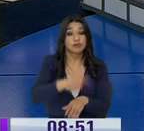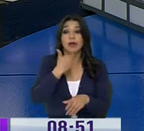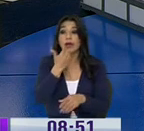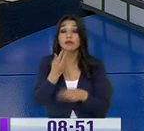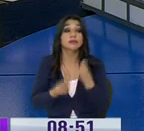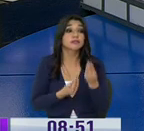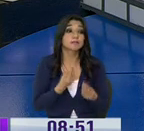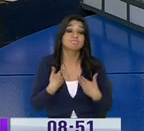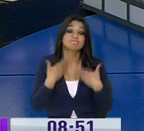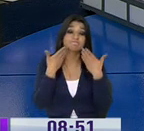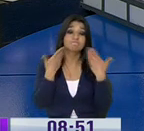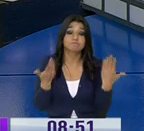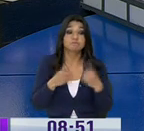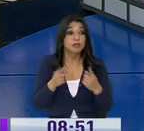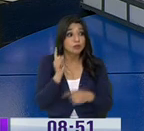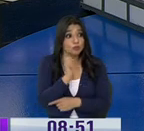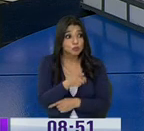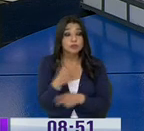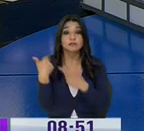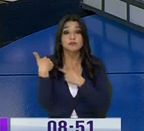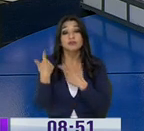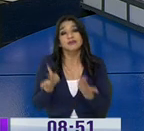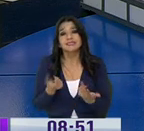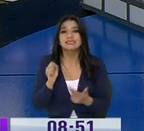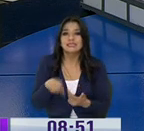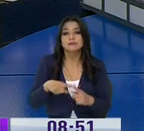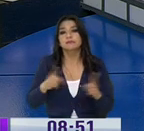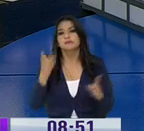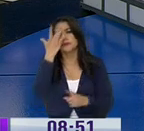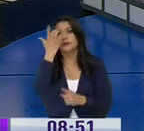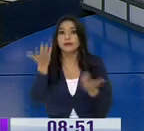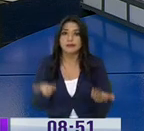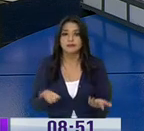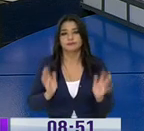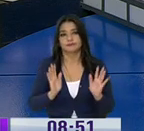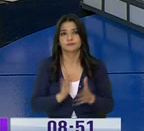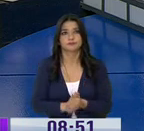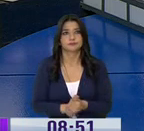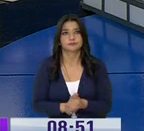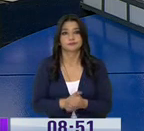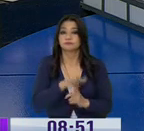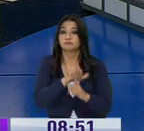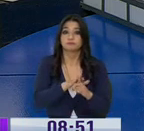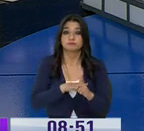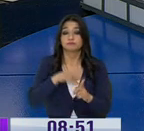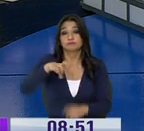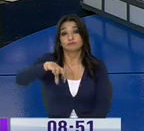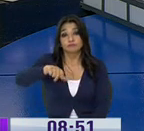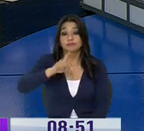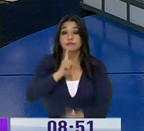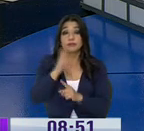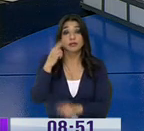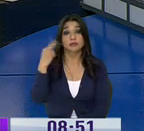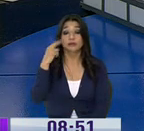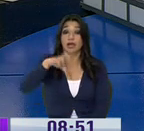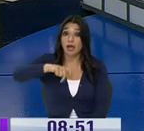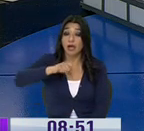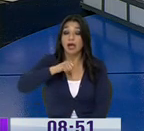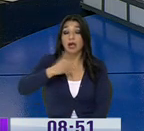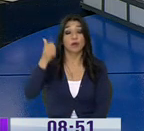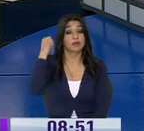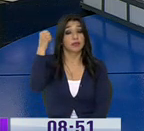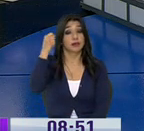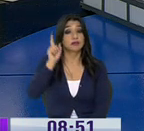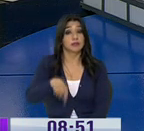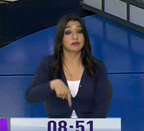qué hacemos? No sé, pero usted es el que tiene que ayudarme. Así, ¿y por qué? Entonces, pobres, no sé, mis vecinos tienen razón. Y el agua es un derecho, así